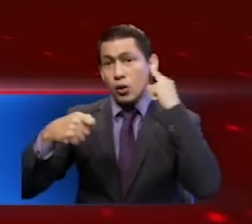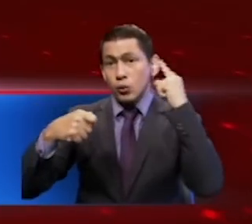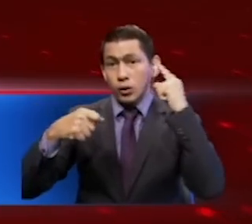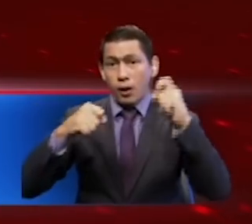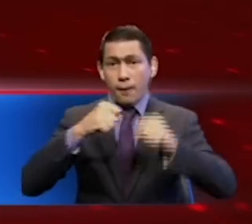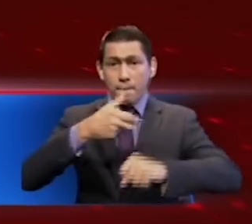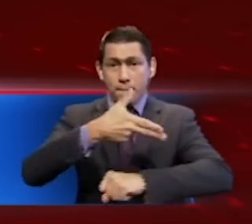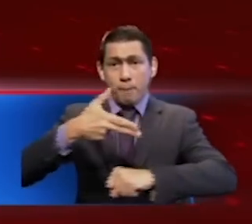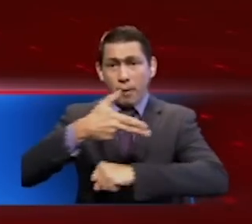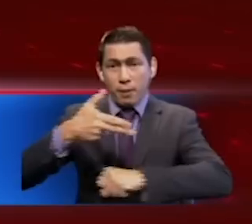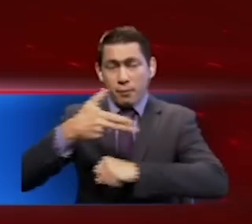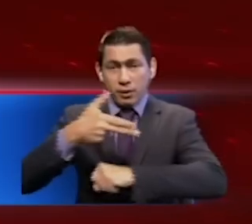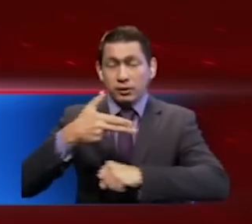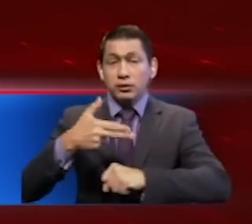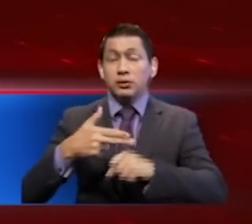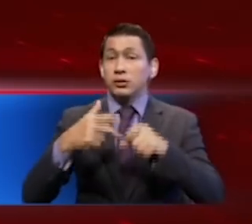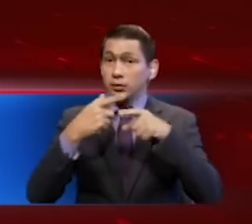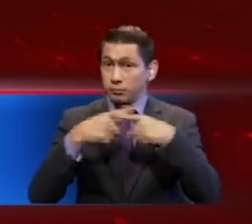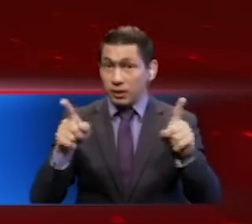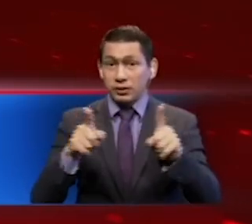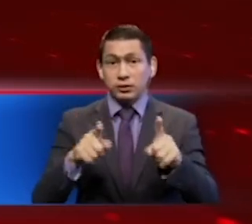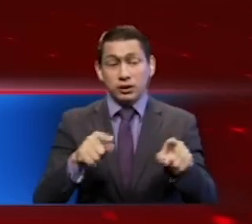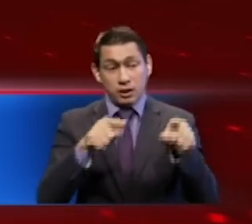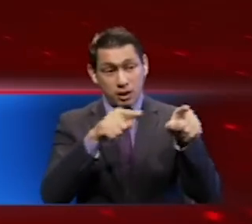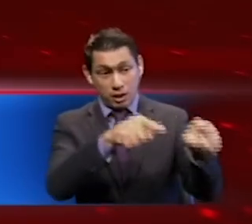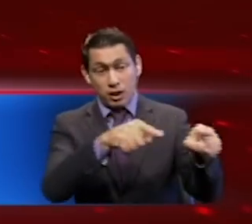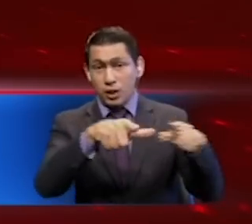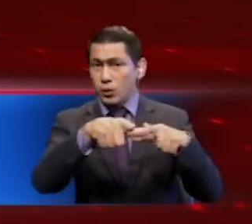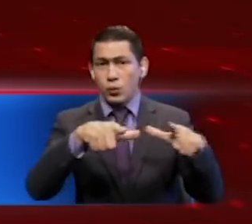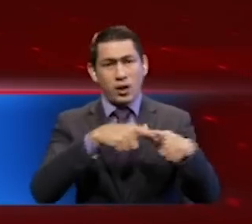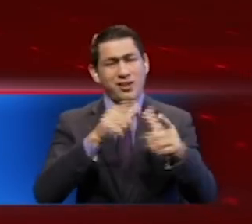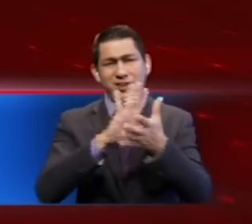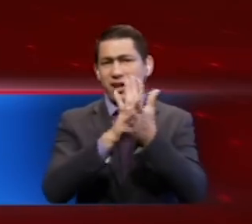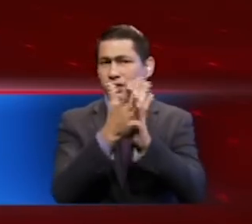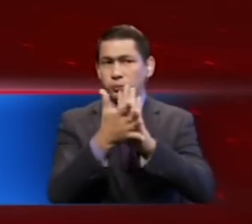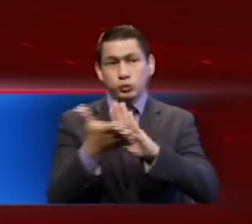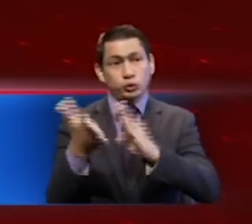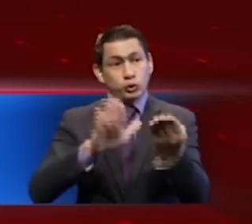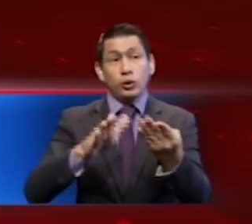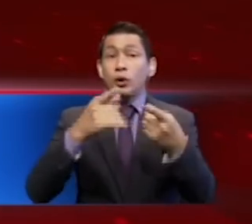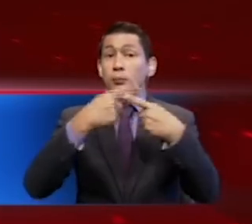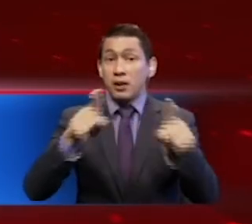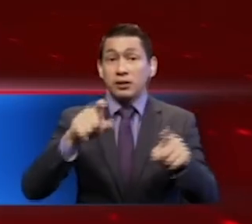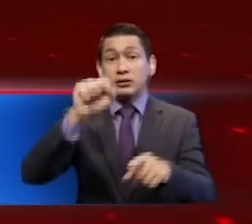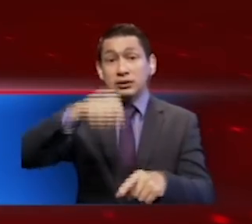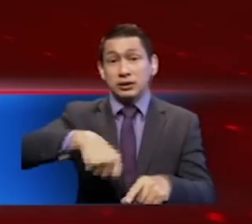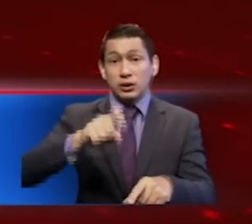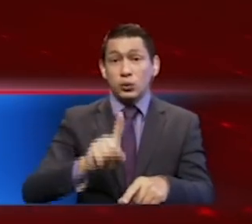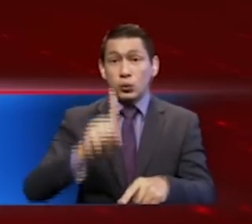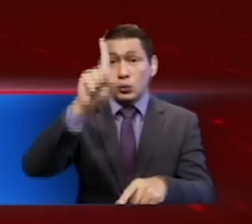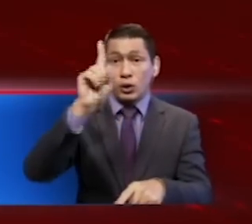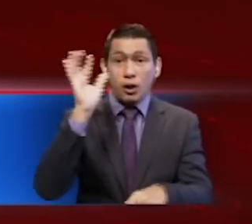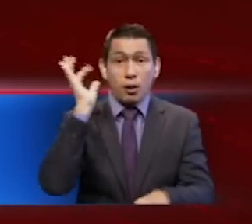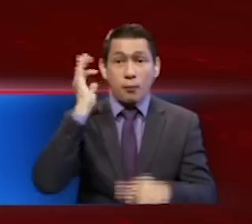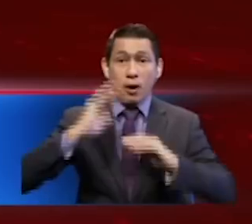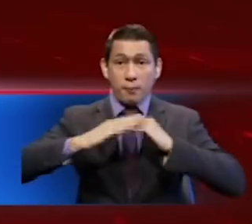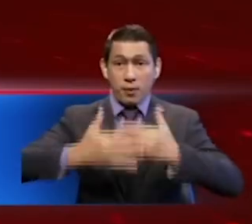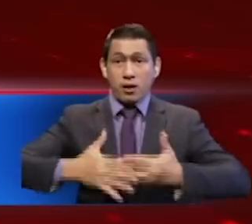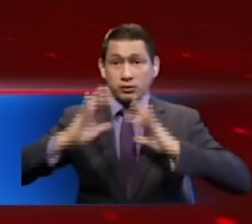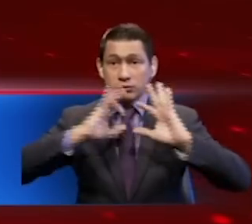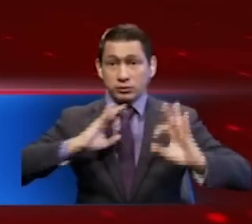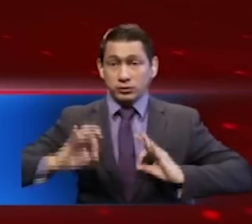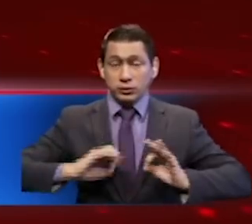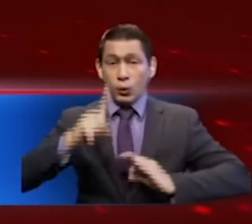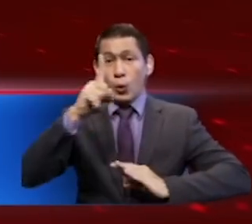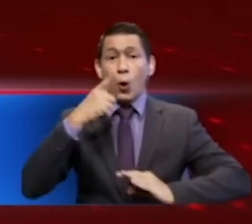las víctimas, milagrosamente no se registraron personas fallecidas, pero sí una mujer embarazada y un hombre herido, así como